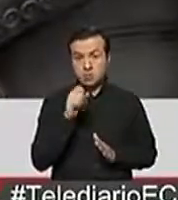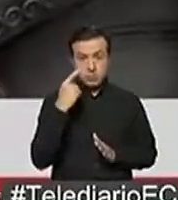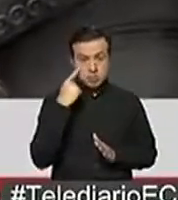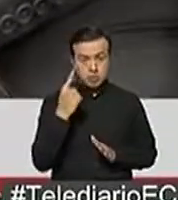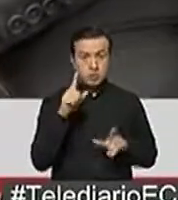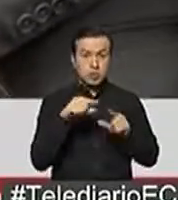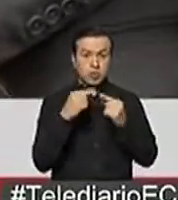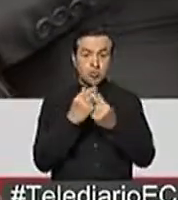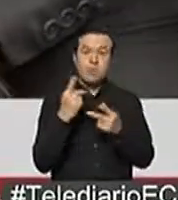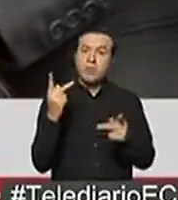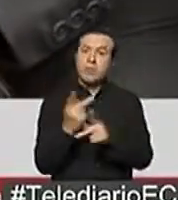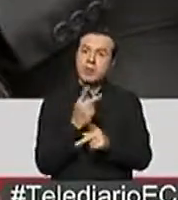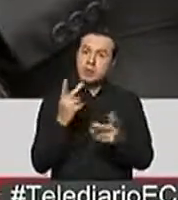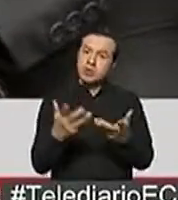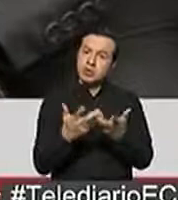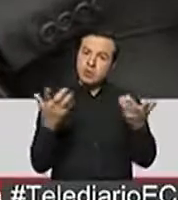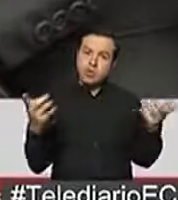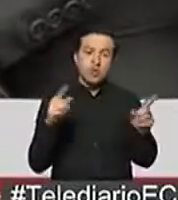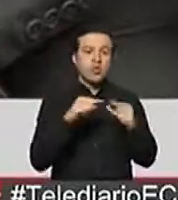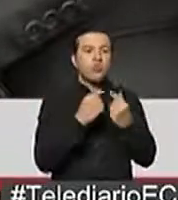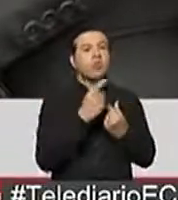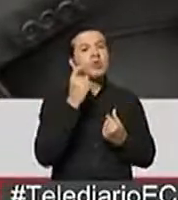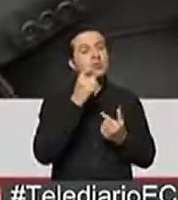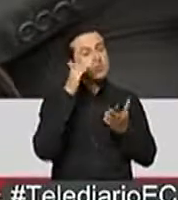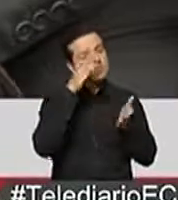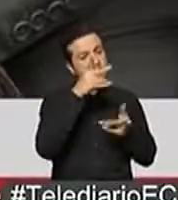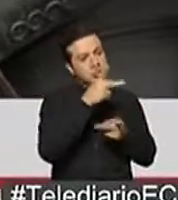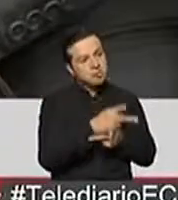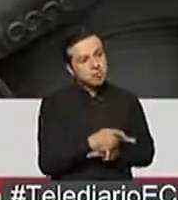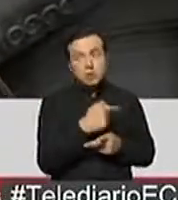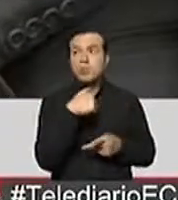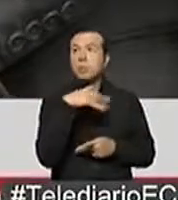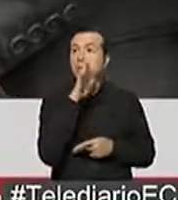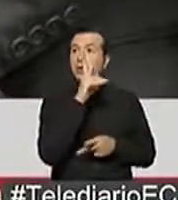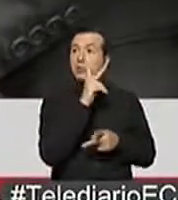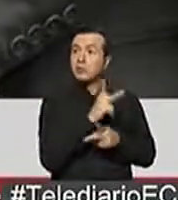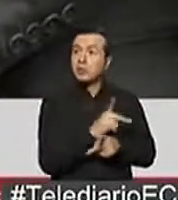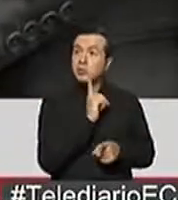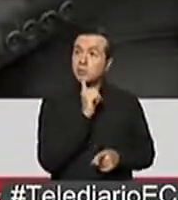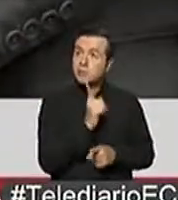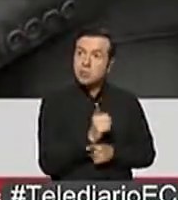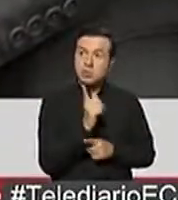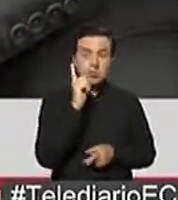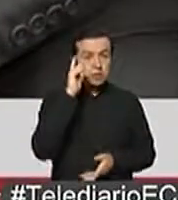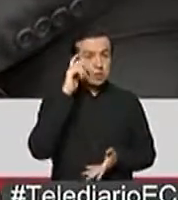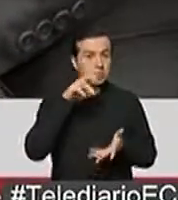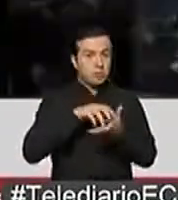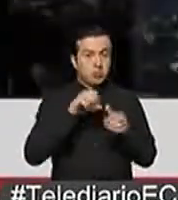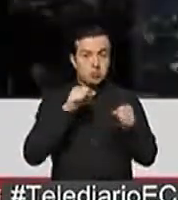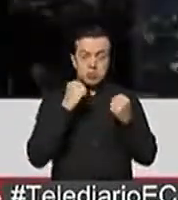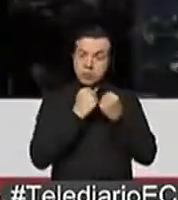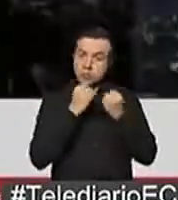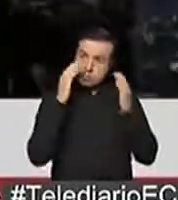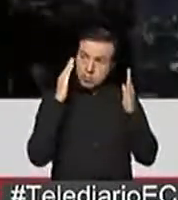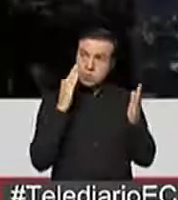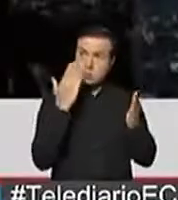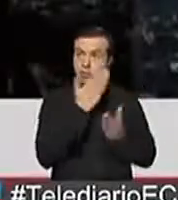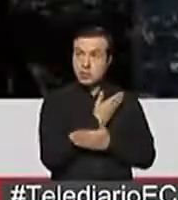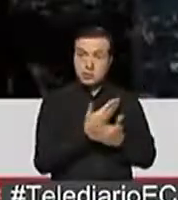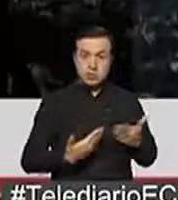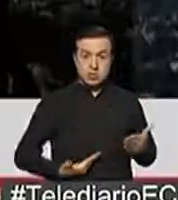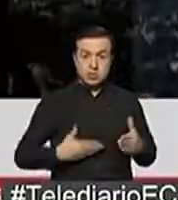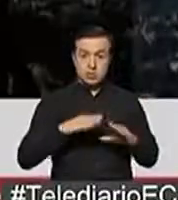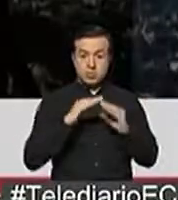grupo peligroso para un grupo vulnerable que necesita mayor protección del Estado y de la sociedad. Según la presidenta de la